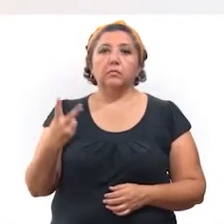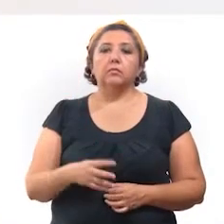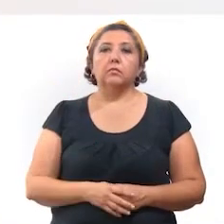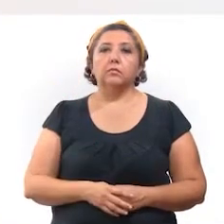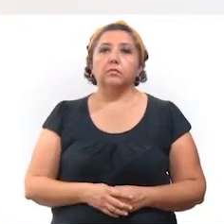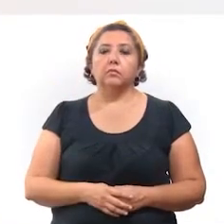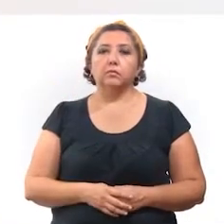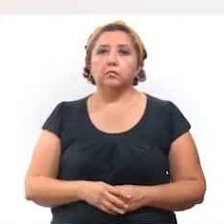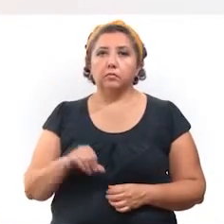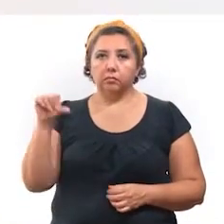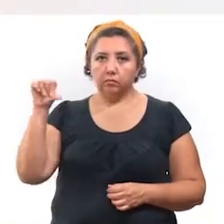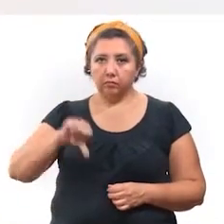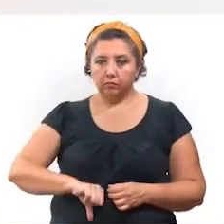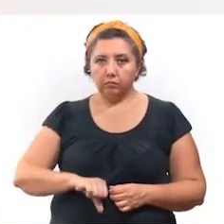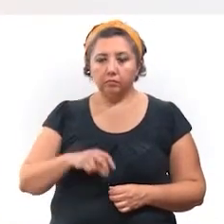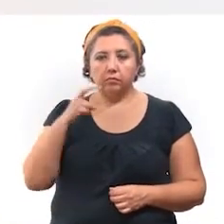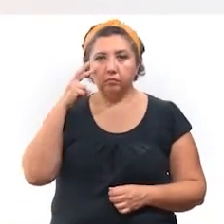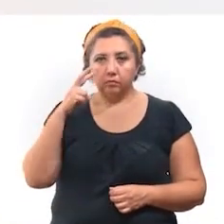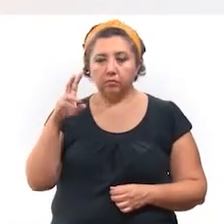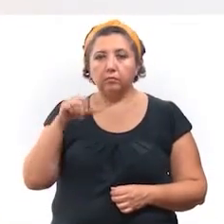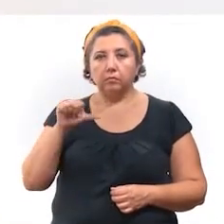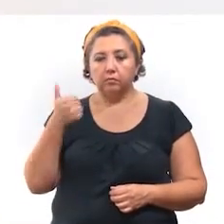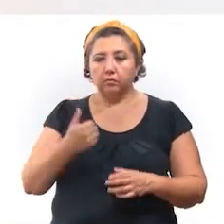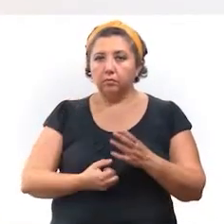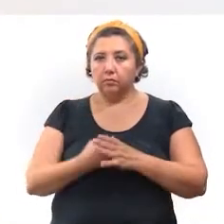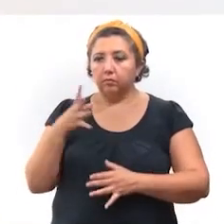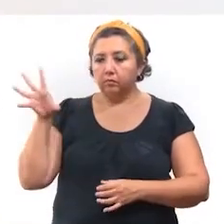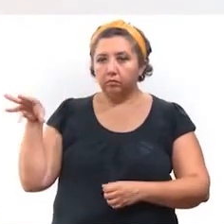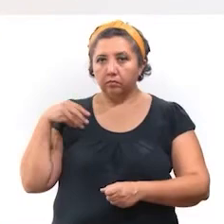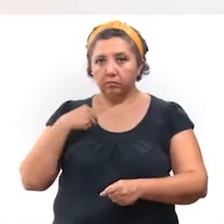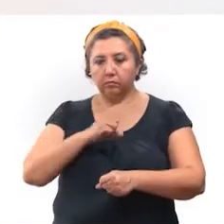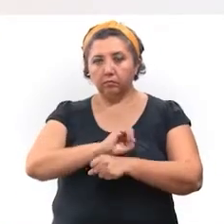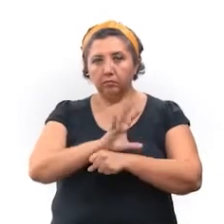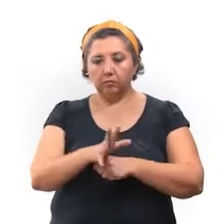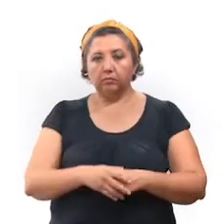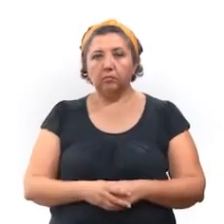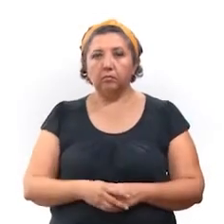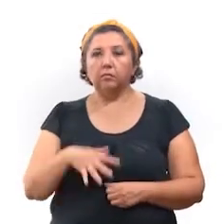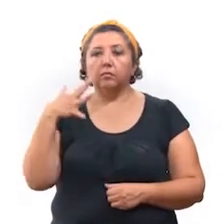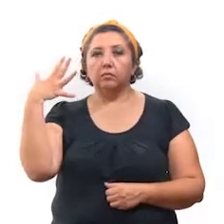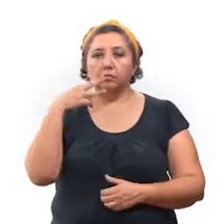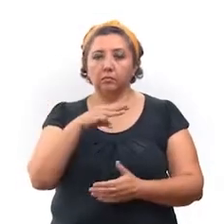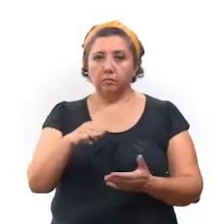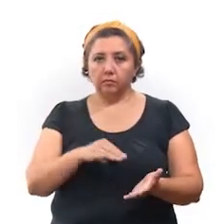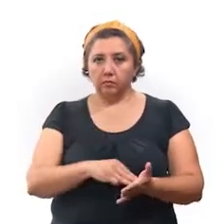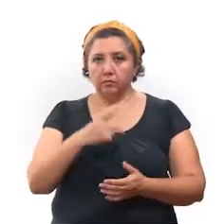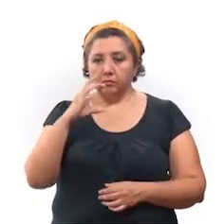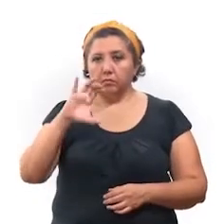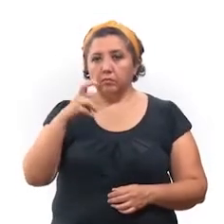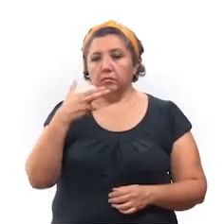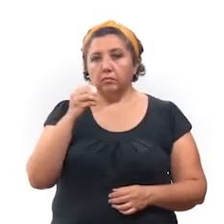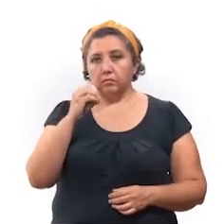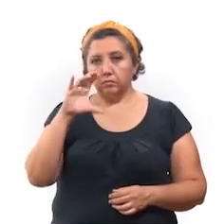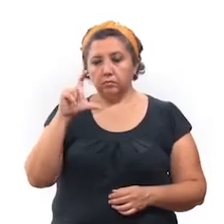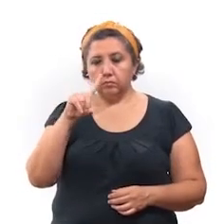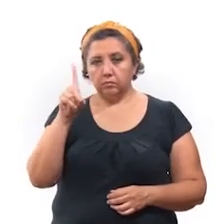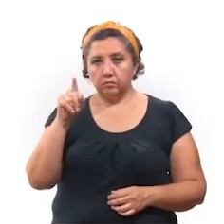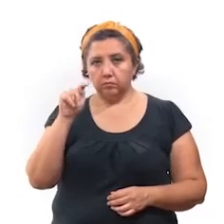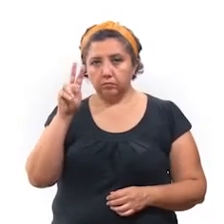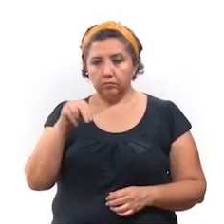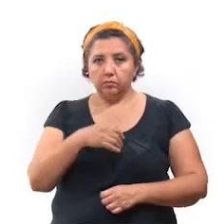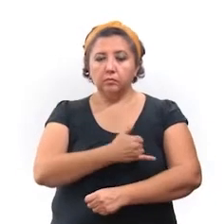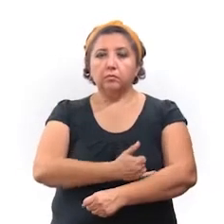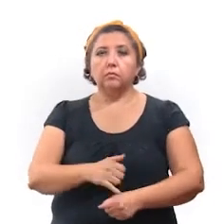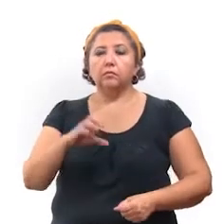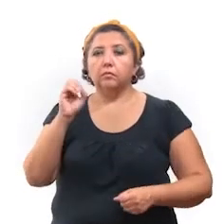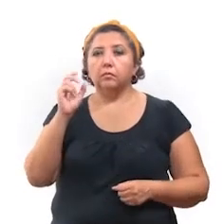77.532. Hoy, se detectaron 11 nuevos contagios de coronavirus, 5 en Mérida, 1 en Chocholá, Xilam de Bravo,